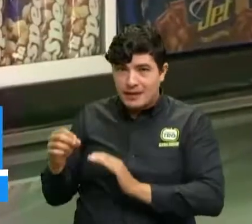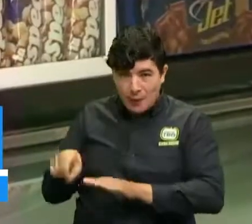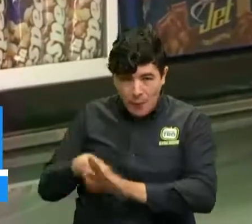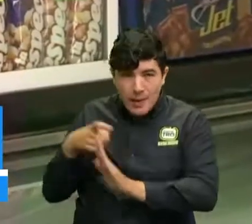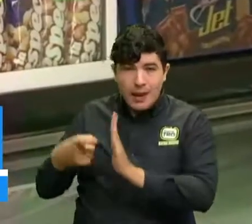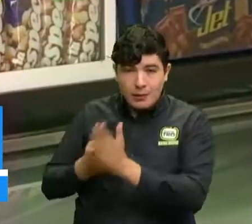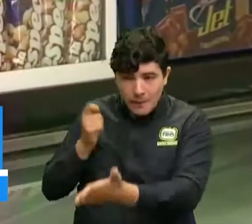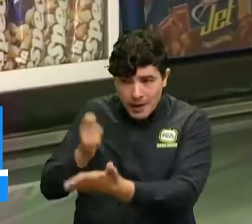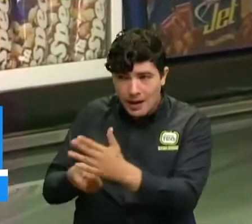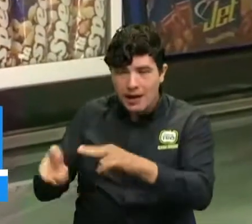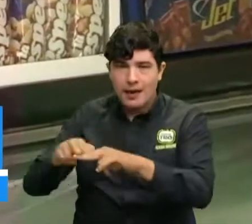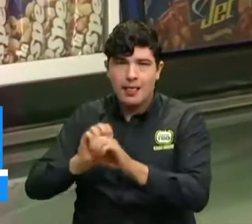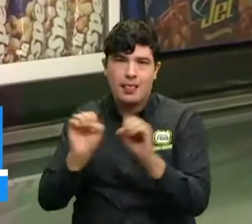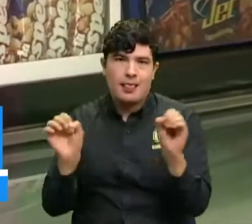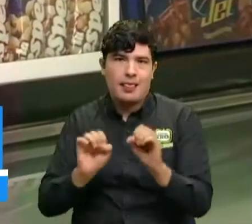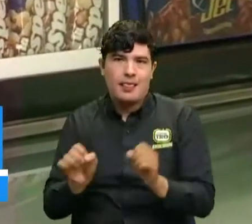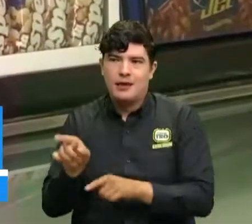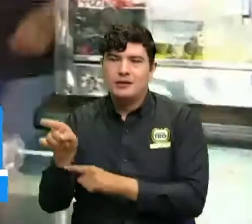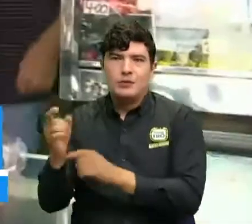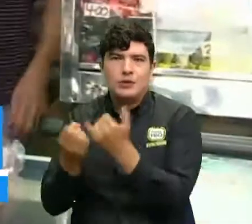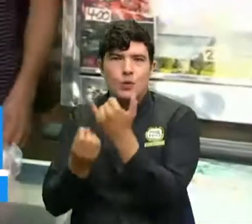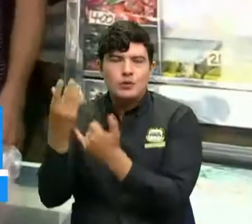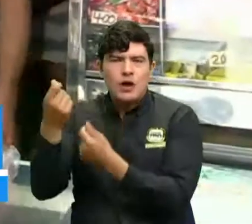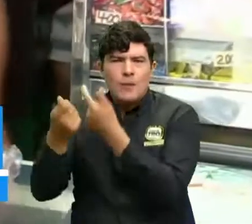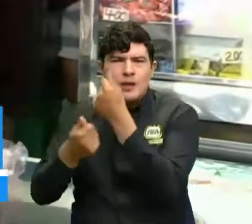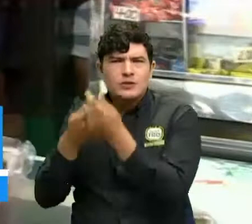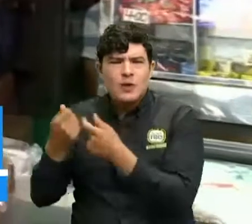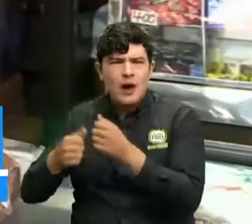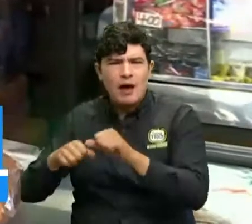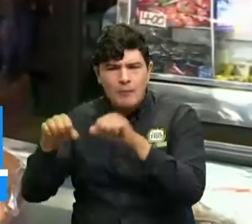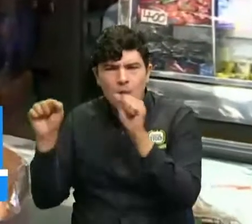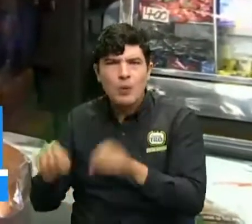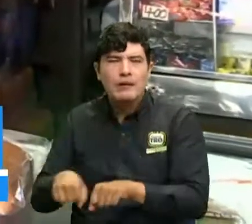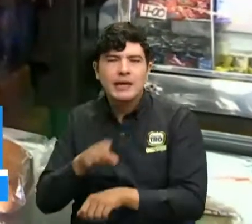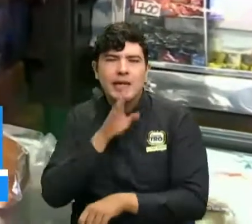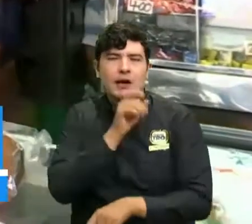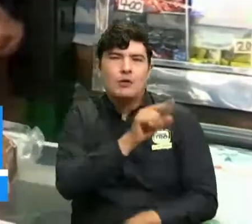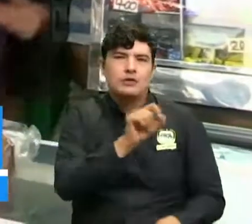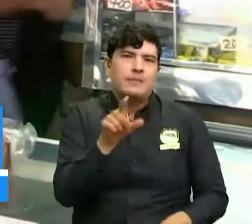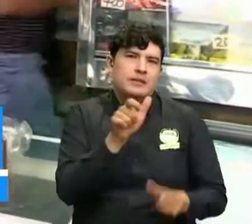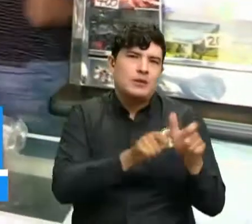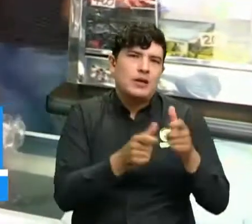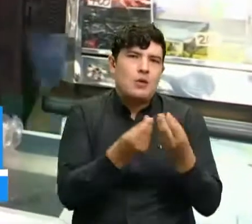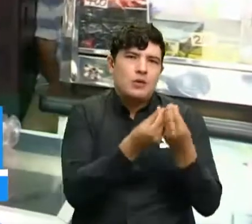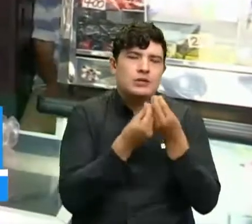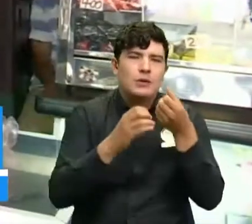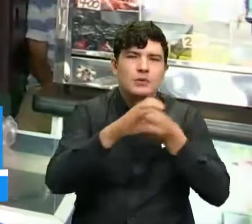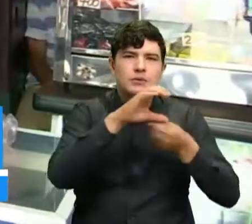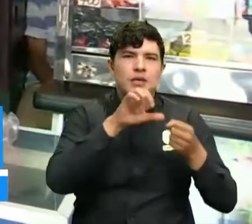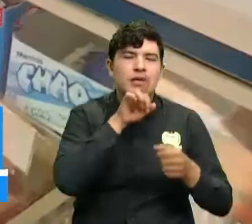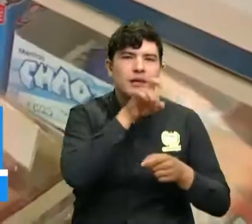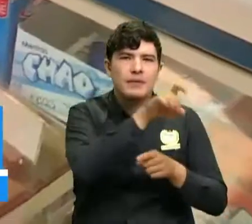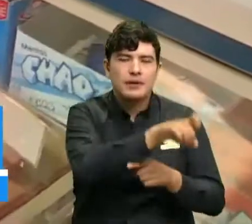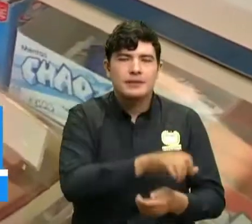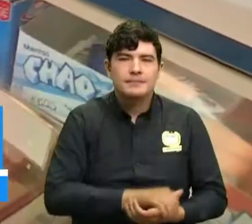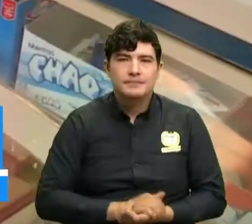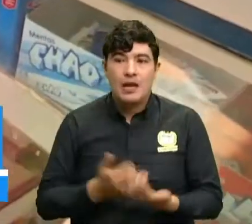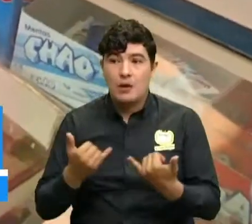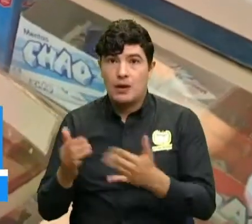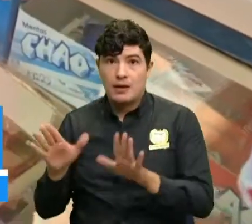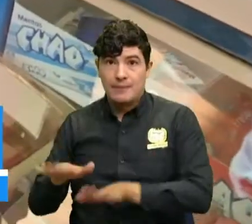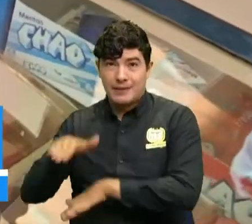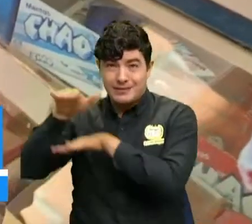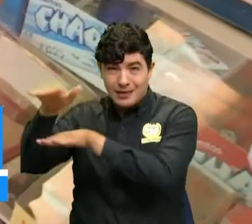Este anticipo del impuesto de industria y comercio fue aprobado por 11 concejales de Bucaramanga. Hoy, representantes de